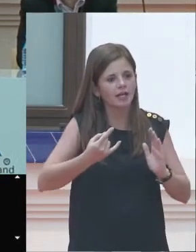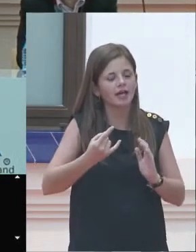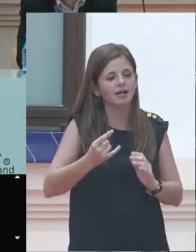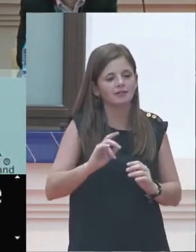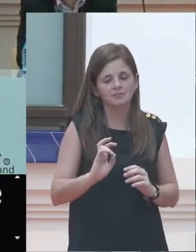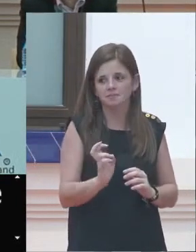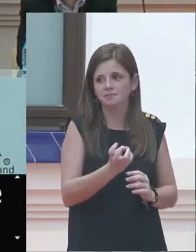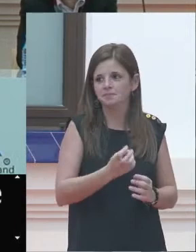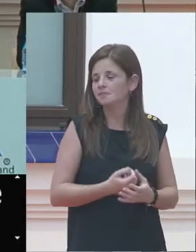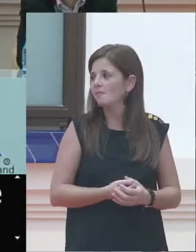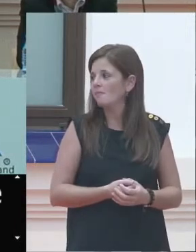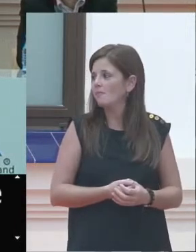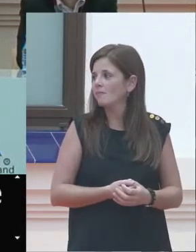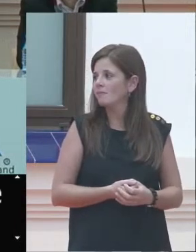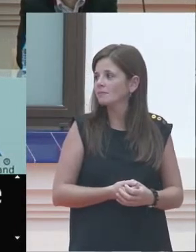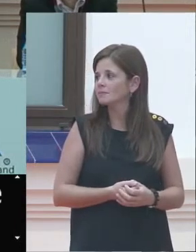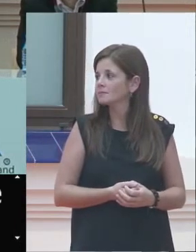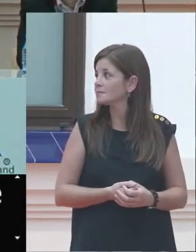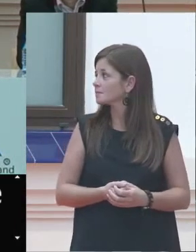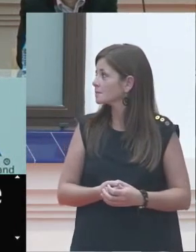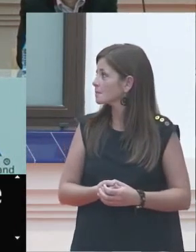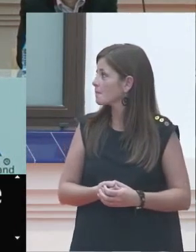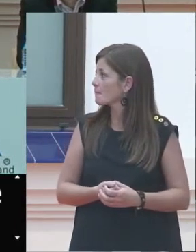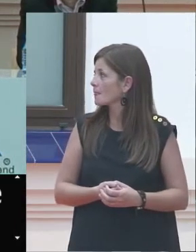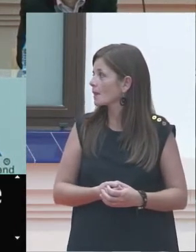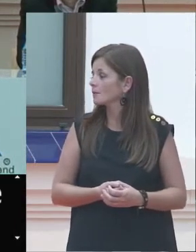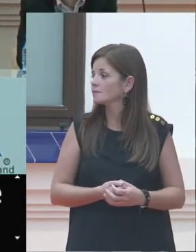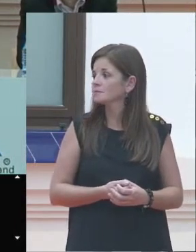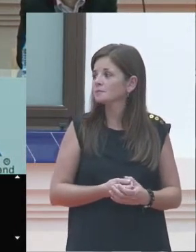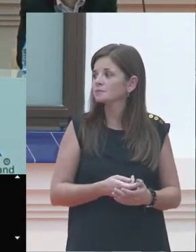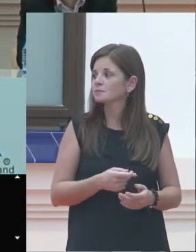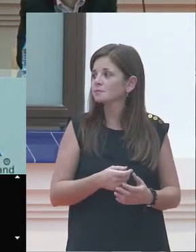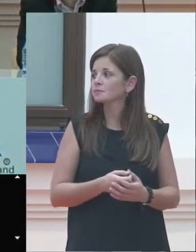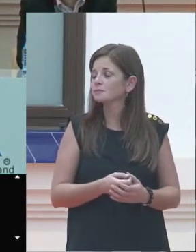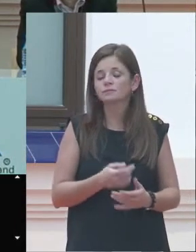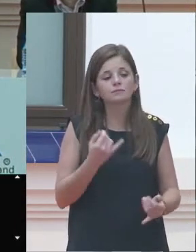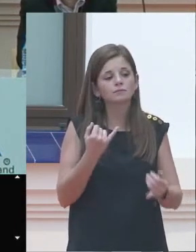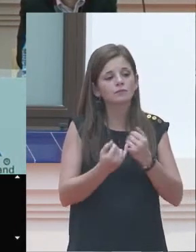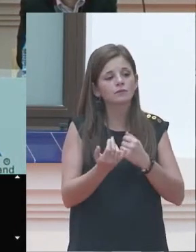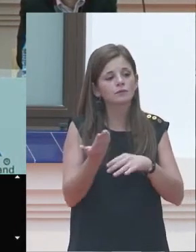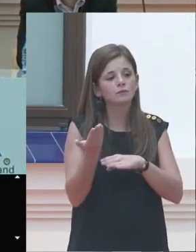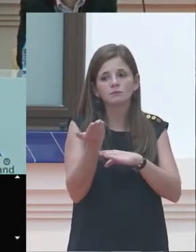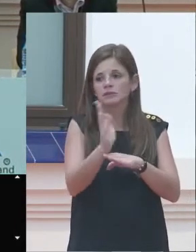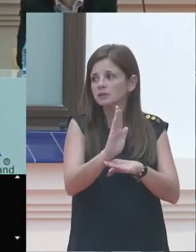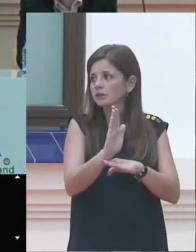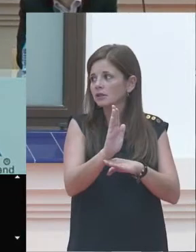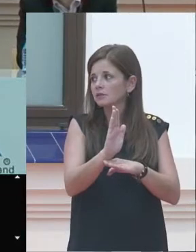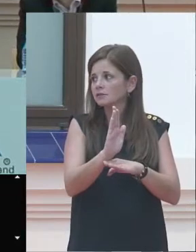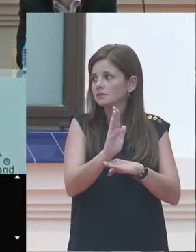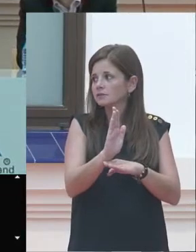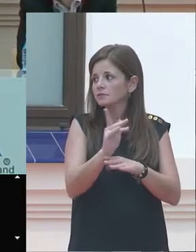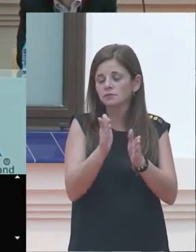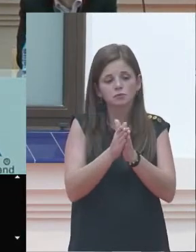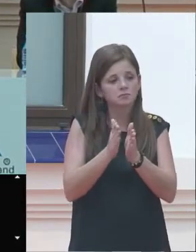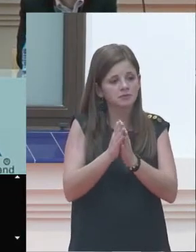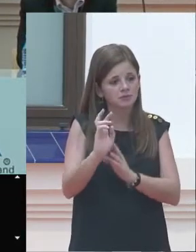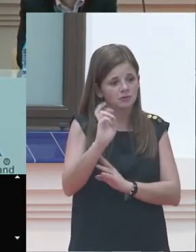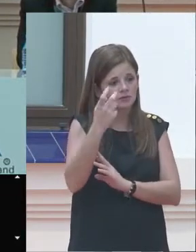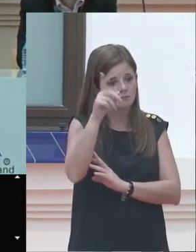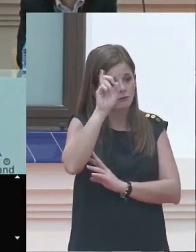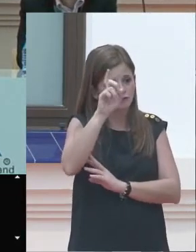procesos y accesibilidad de los puestos de trabajo. Y por último, dejarme presentar a Fernando de la Prieta Pintado, es profesor